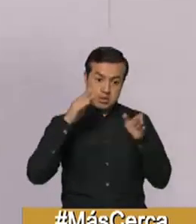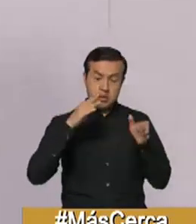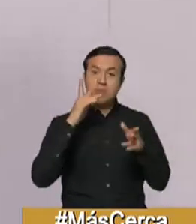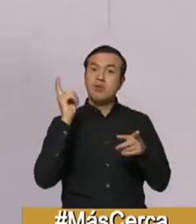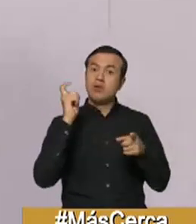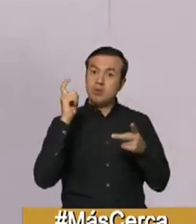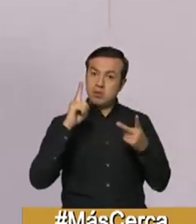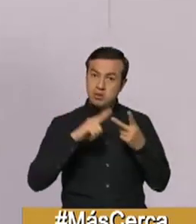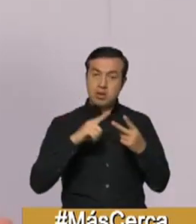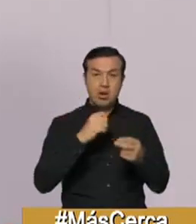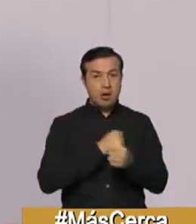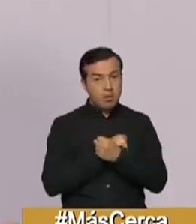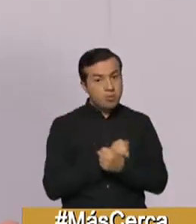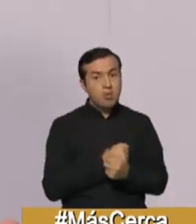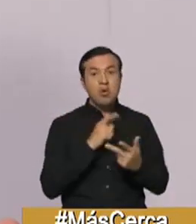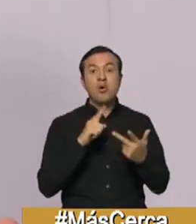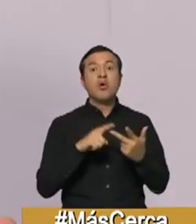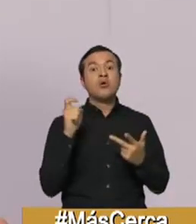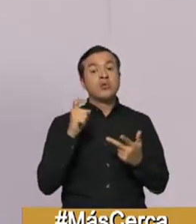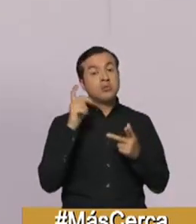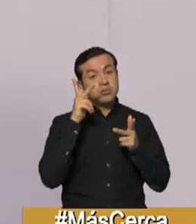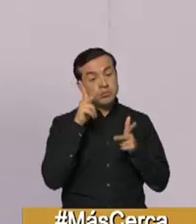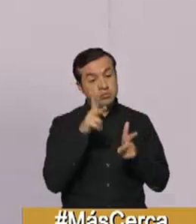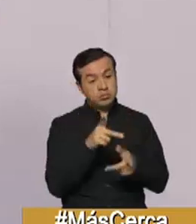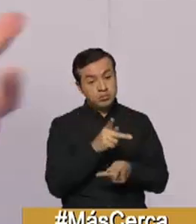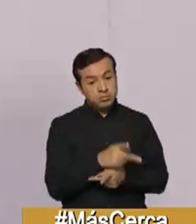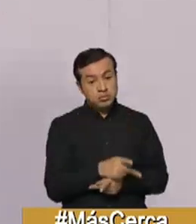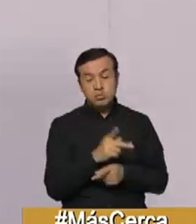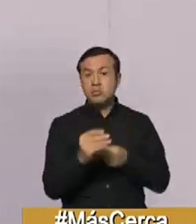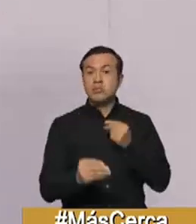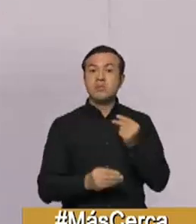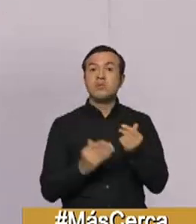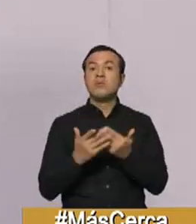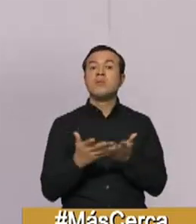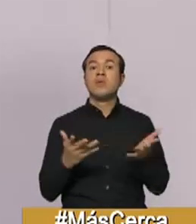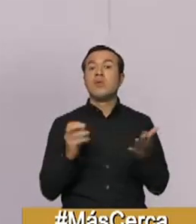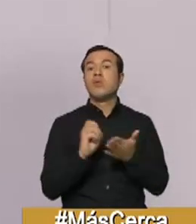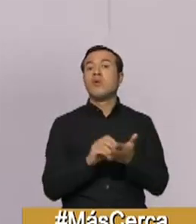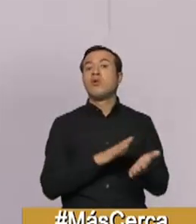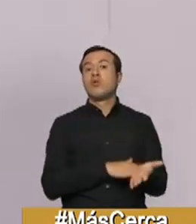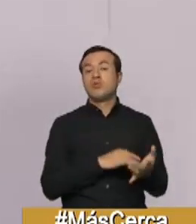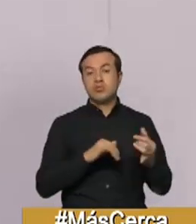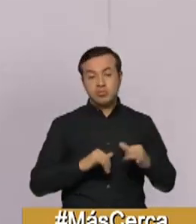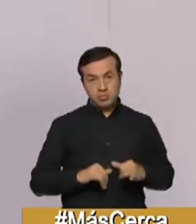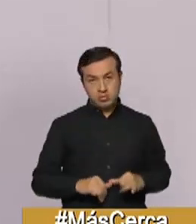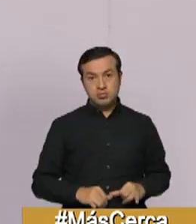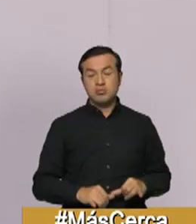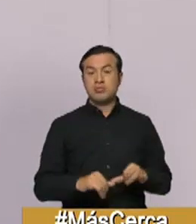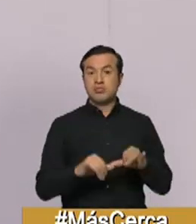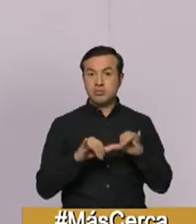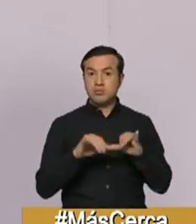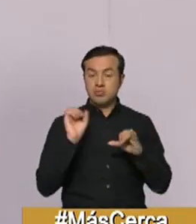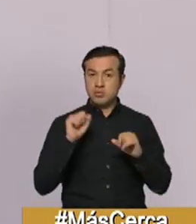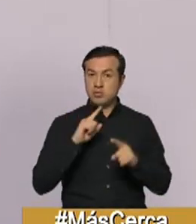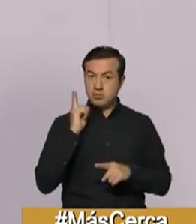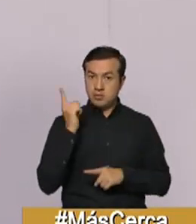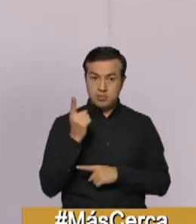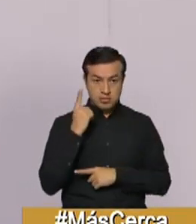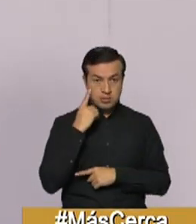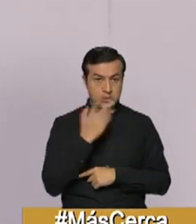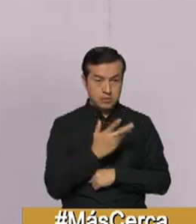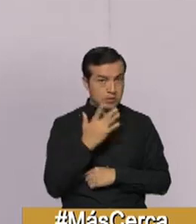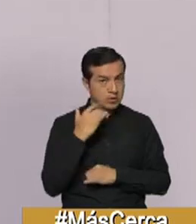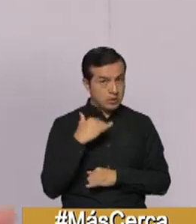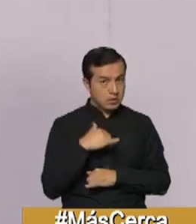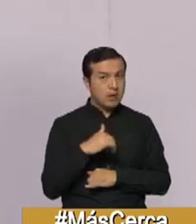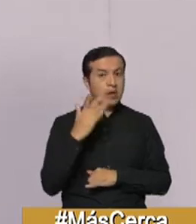debes tener los medios económicos también para mantenerlos bien. ¿Qué se requiere para que este proyecto siga adelante y se lo pueda